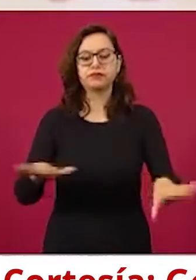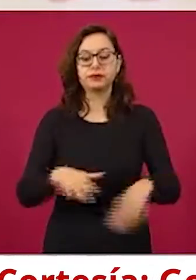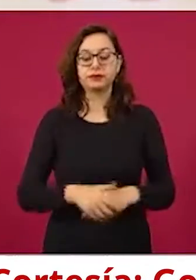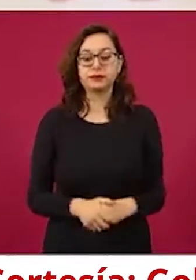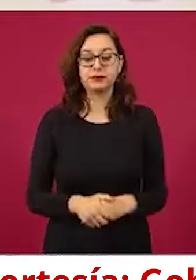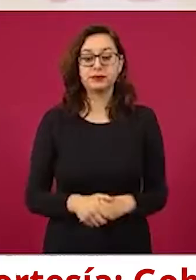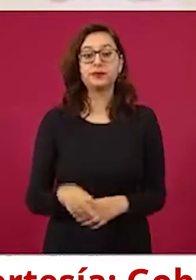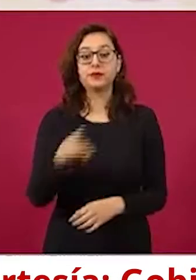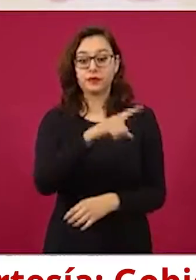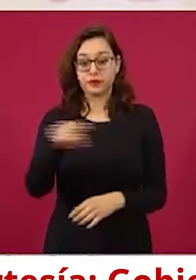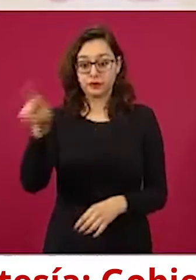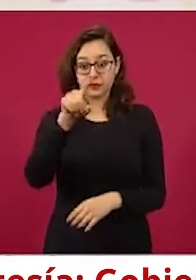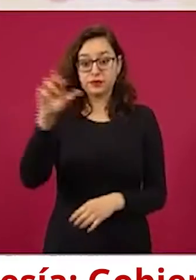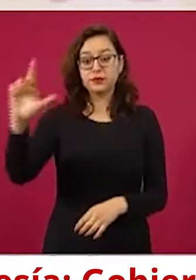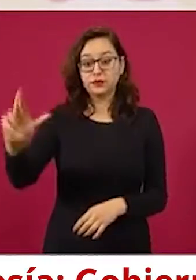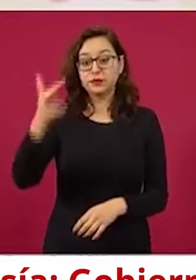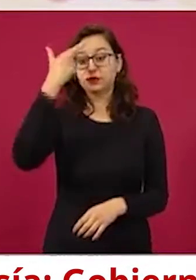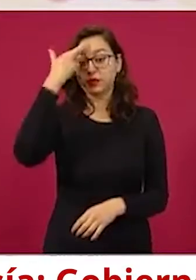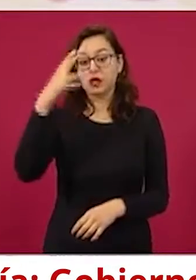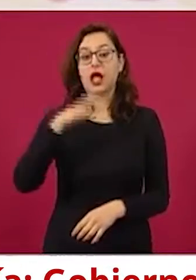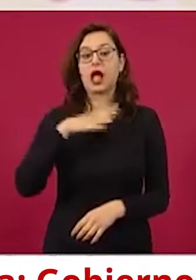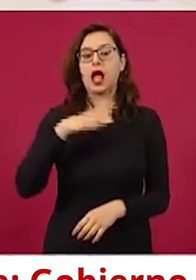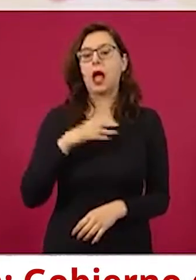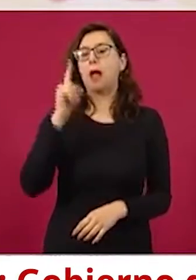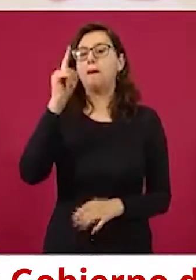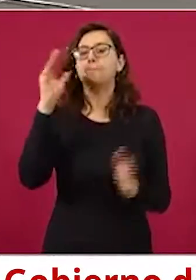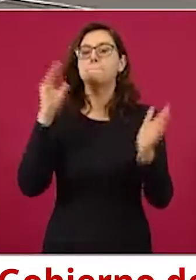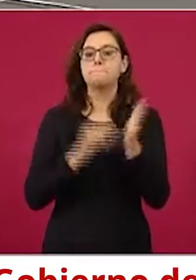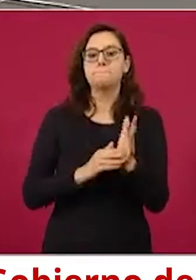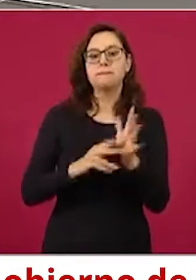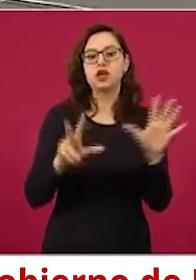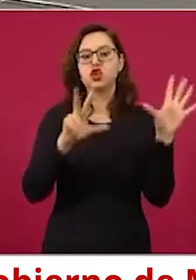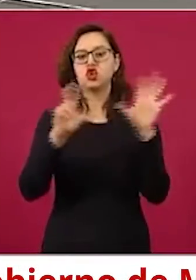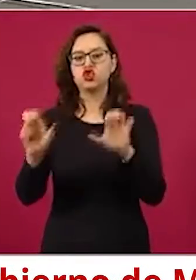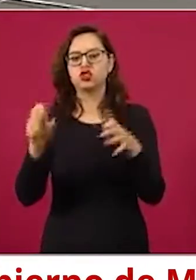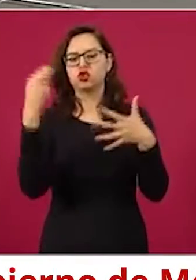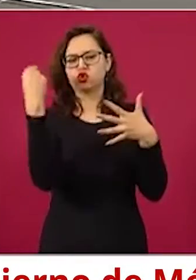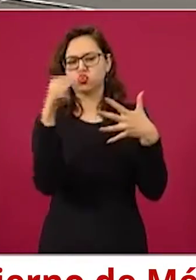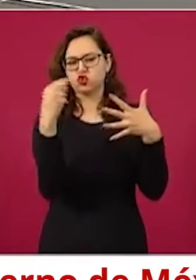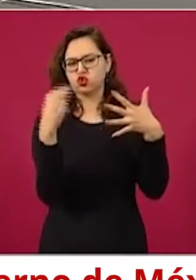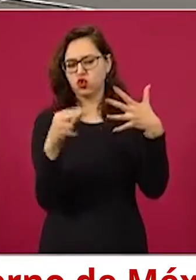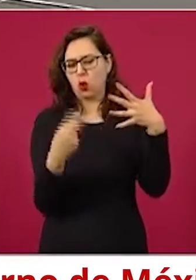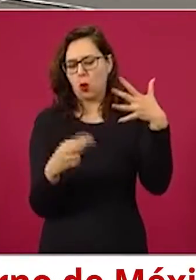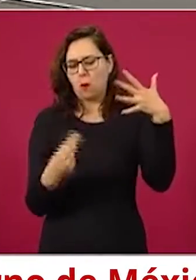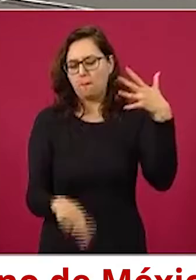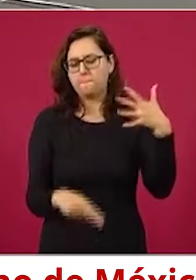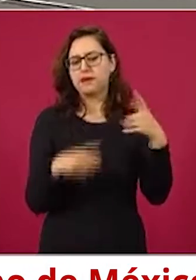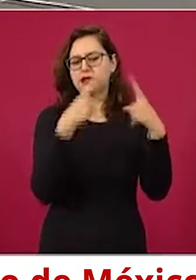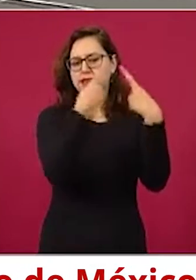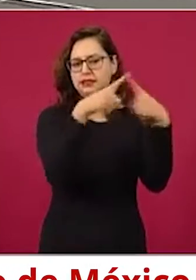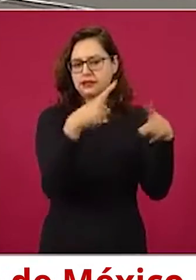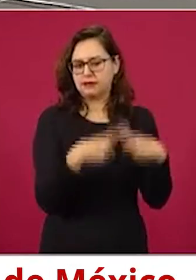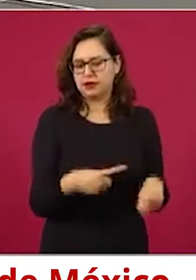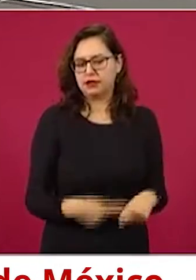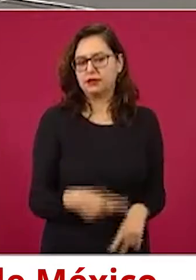recuerdan que 1,840 claves fueron la compra consolidada, con